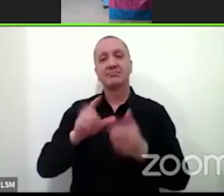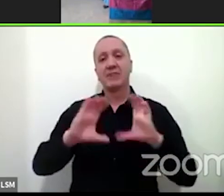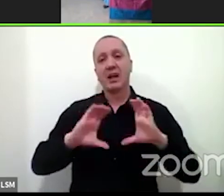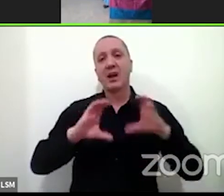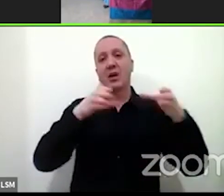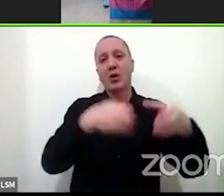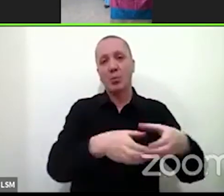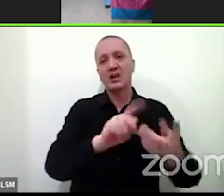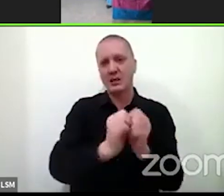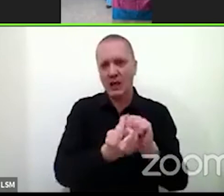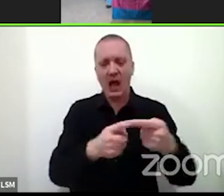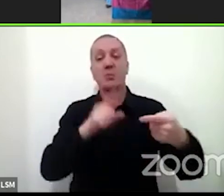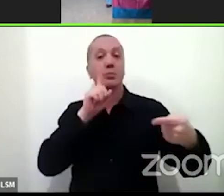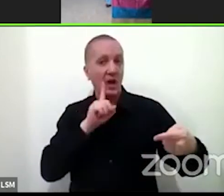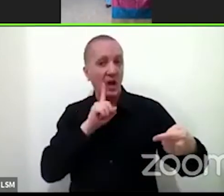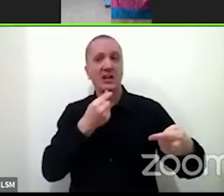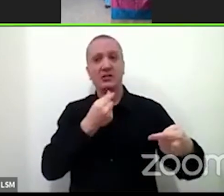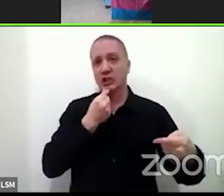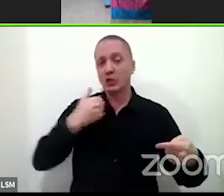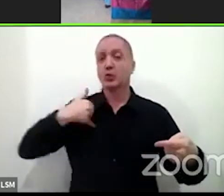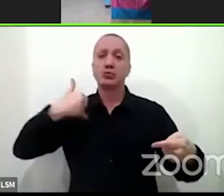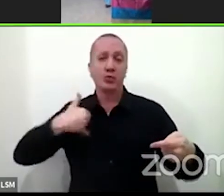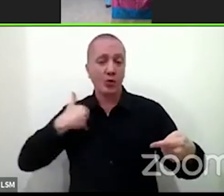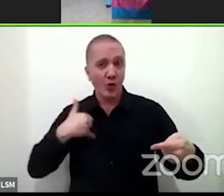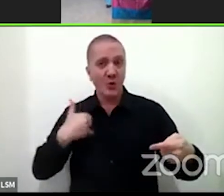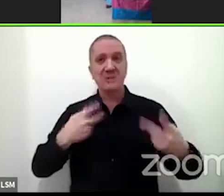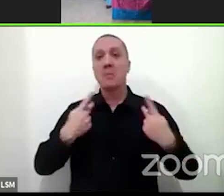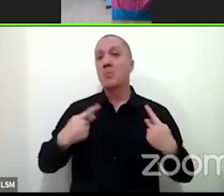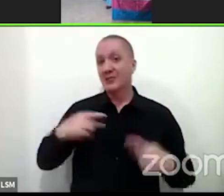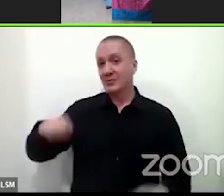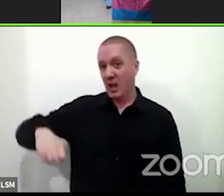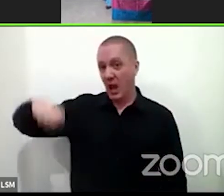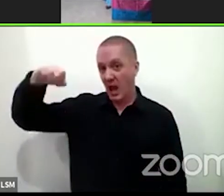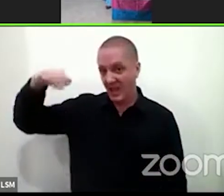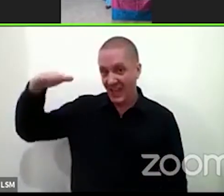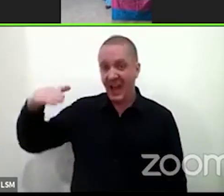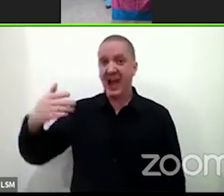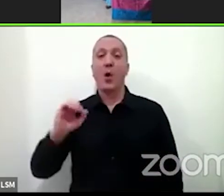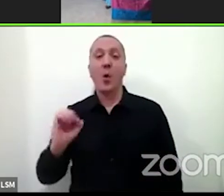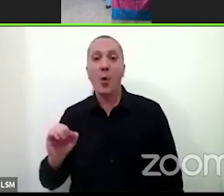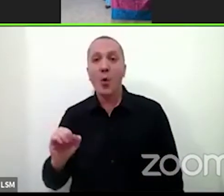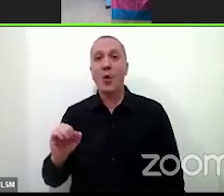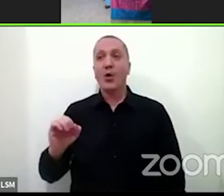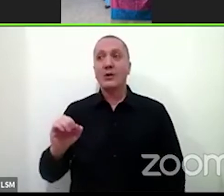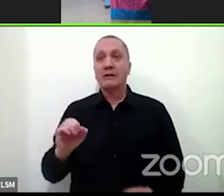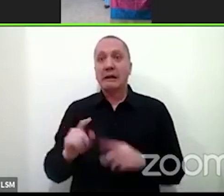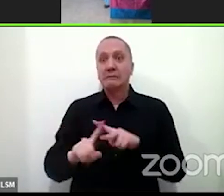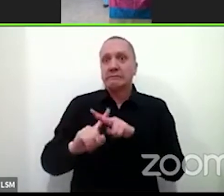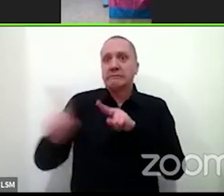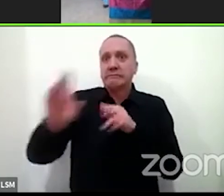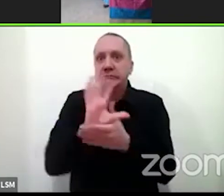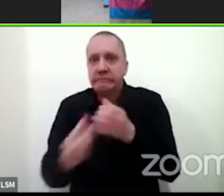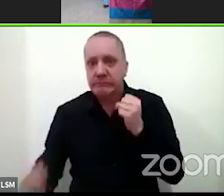mujeres, niños, jóvenes, personas adultas, refugiadas y